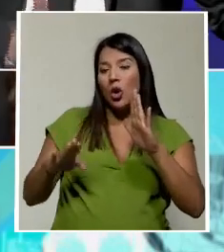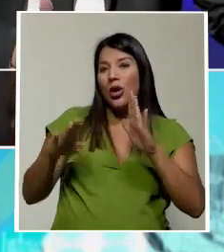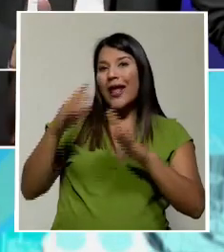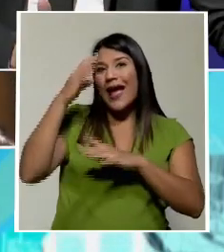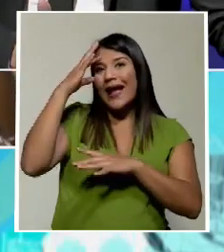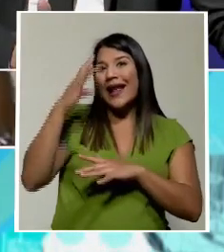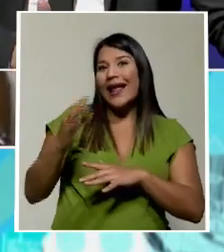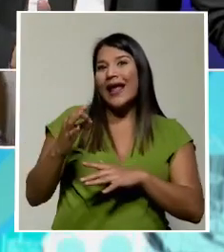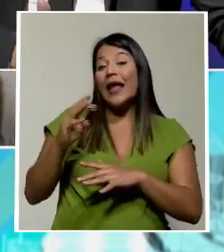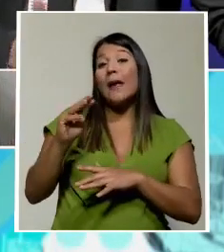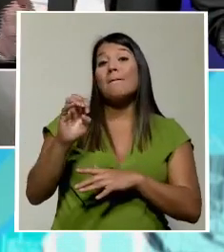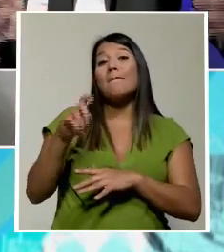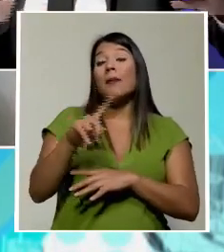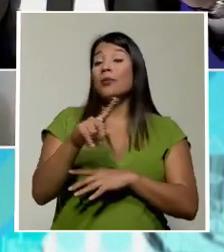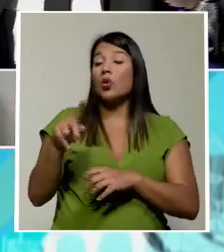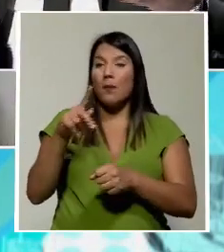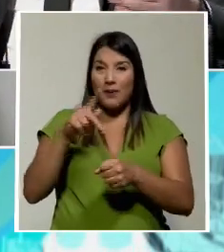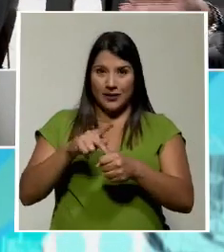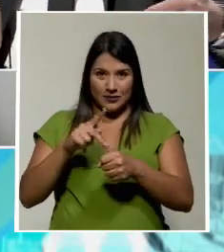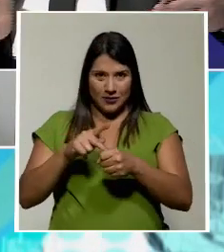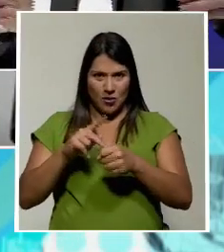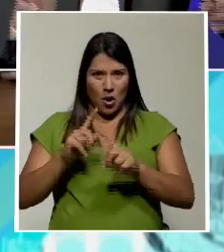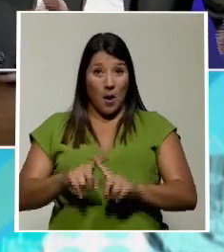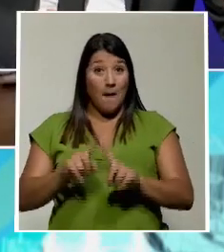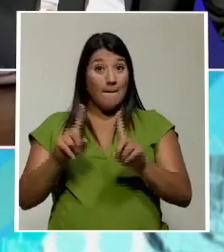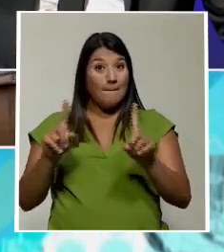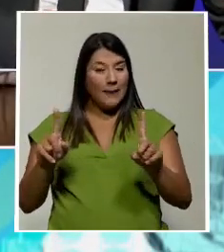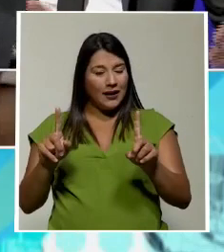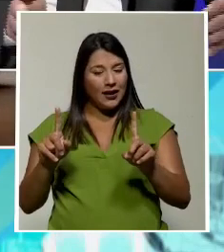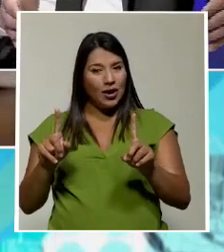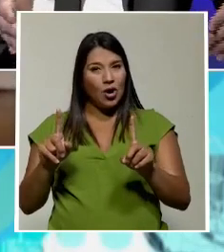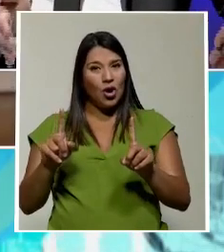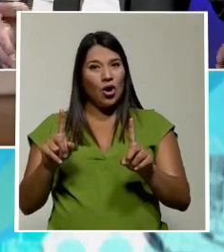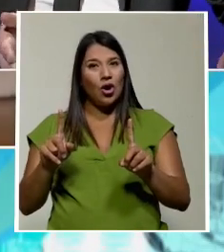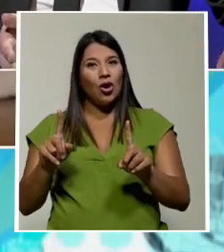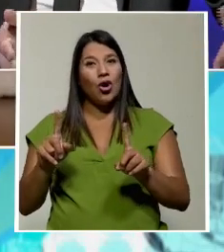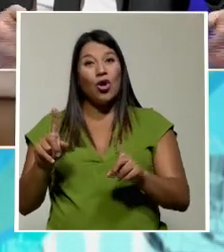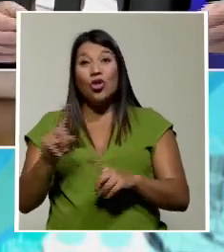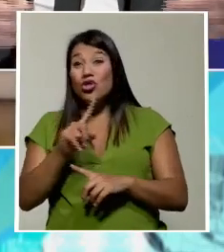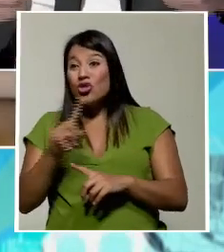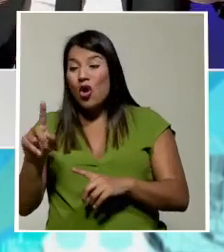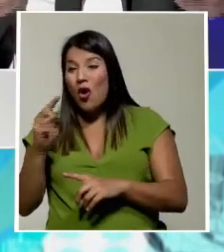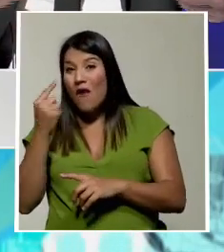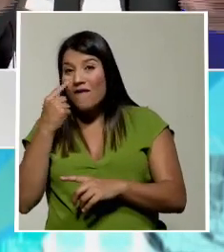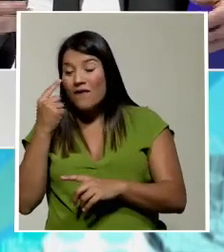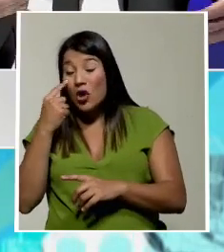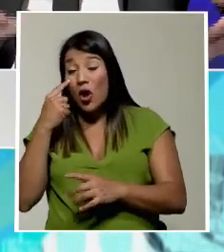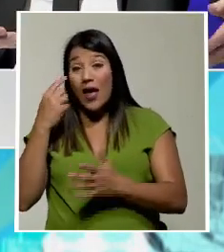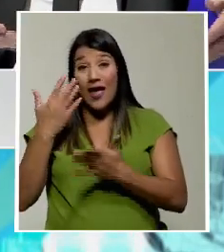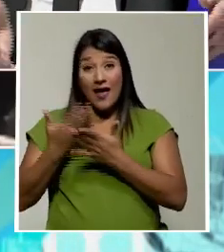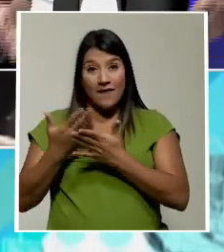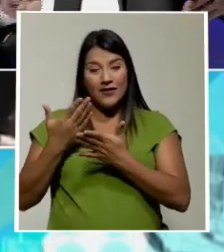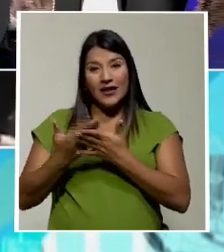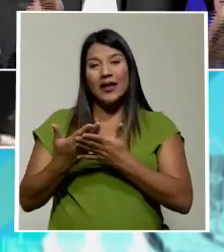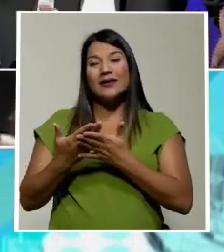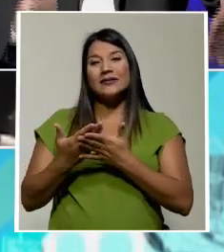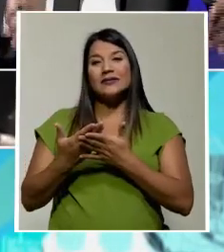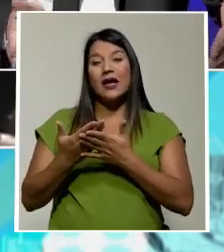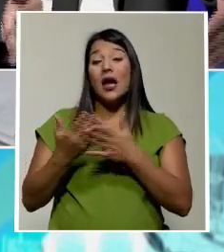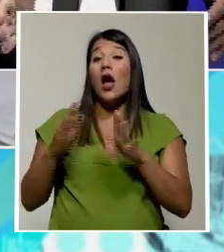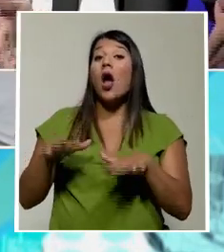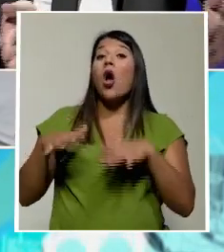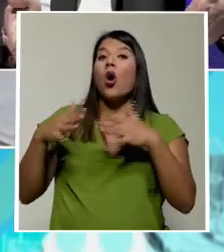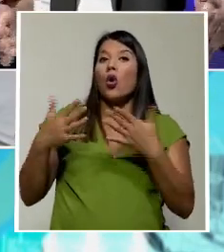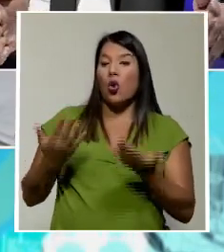habido participación del Ministerio de Educación, pero no se fijó en la evidencia, bajo un principio de realidad, cómo